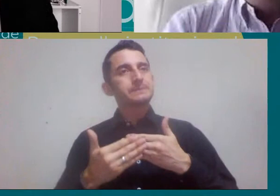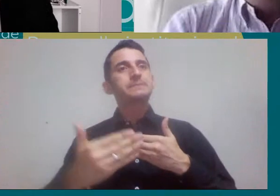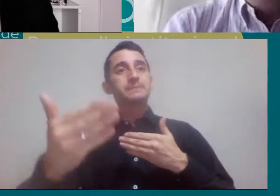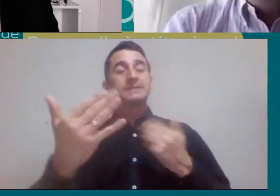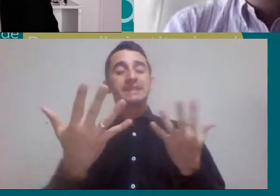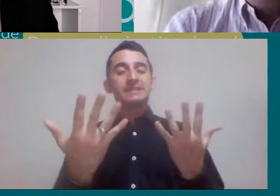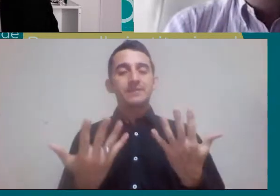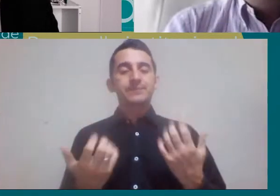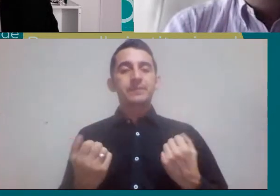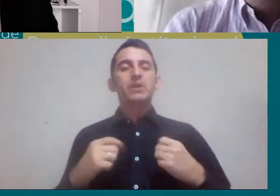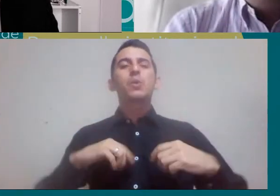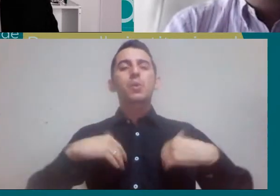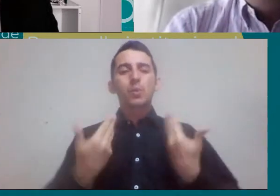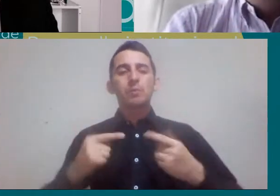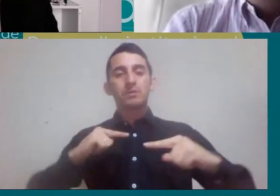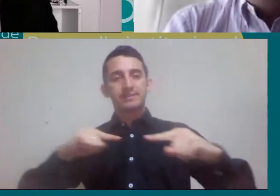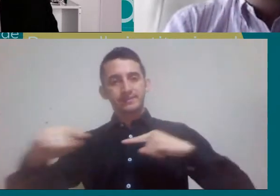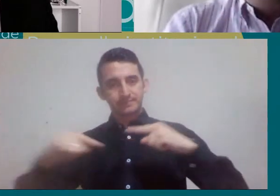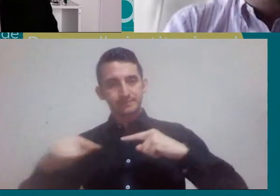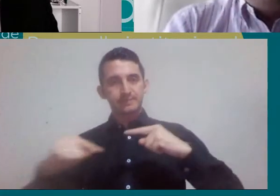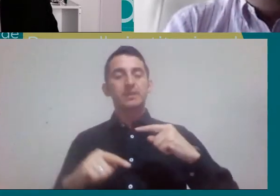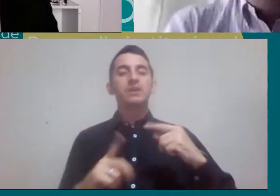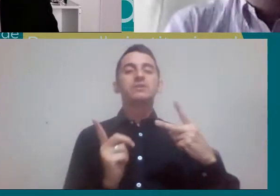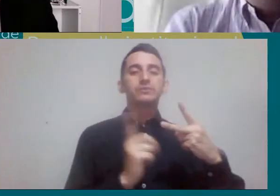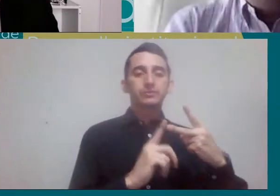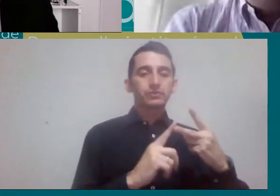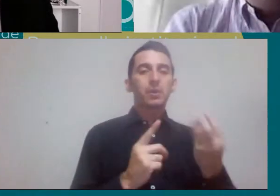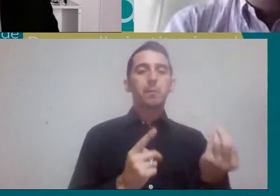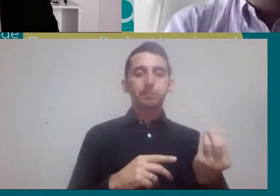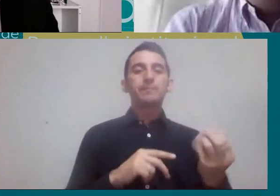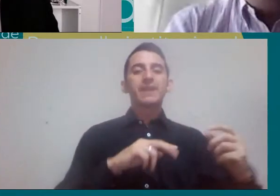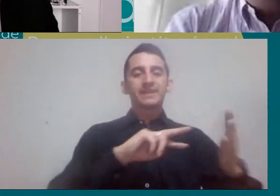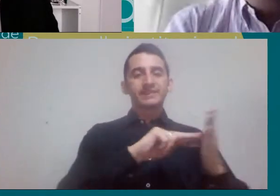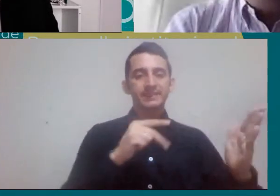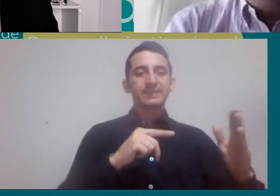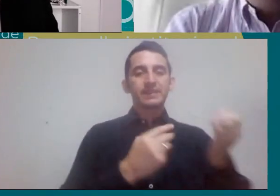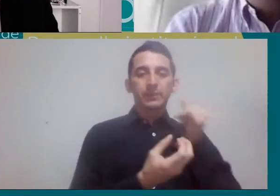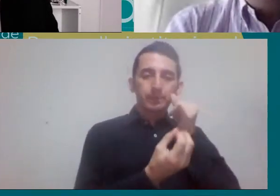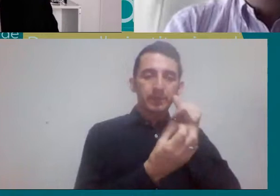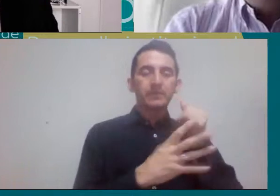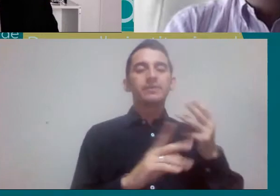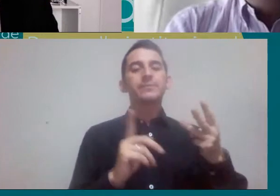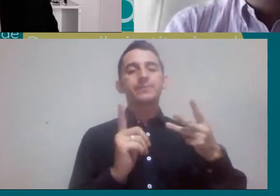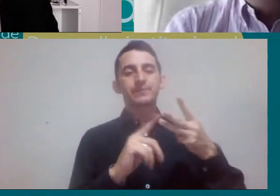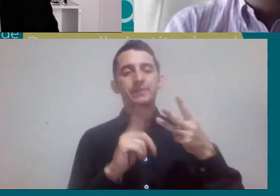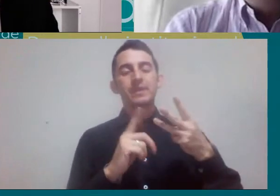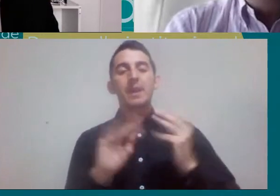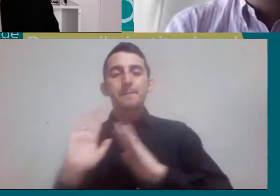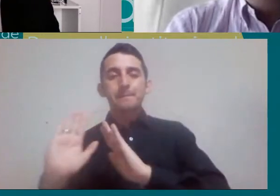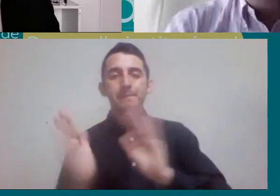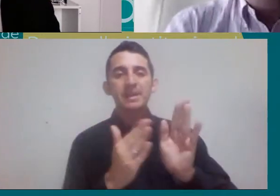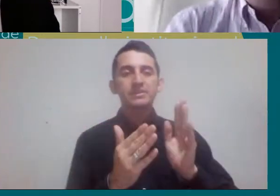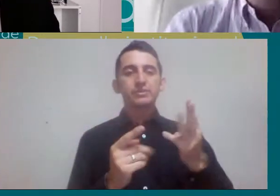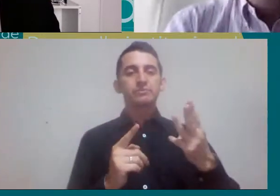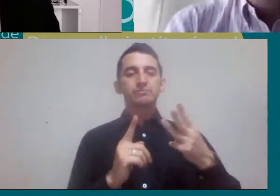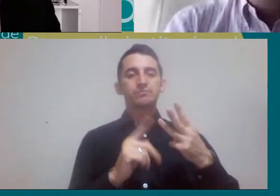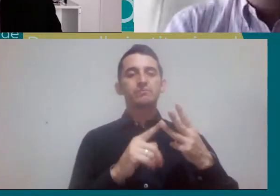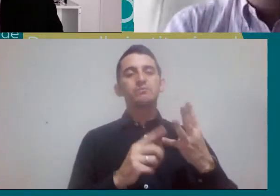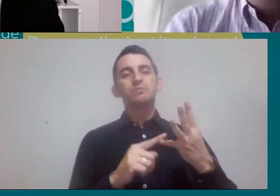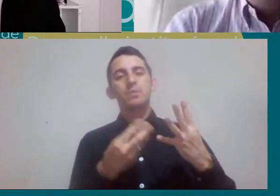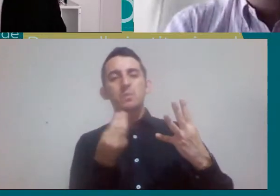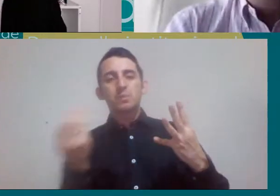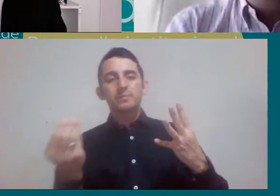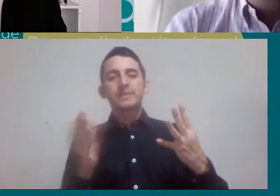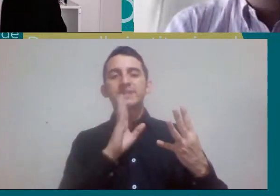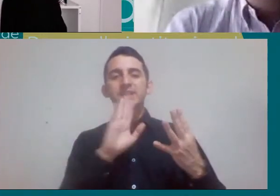dirección técnico-pedagógica, la oficina jurídica y la oficina de planeación y, por supuesto, desde nuestra asesoría de